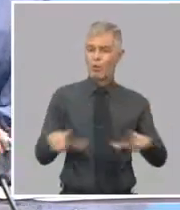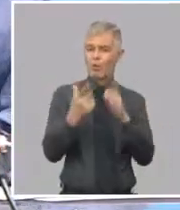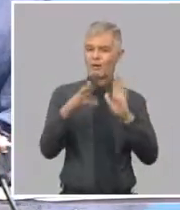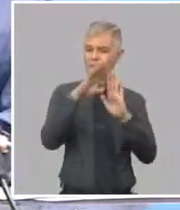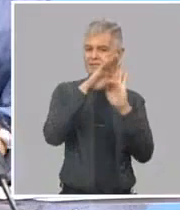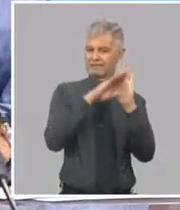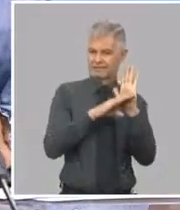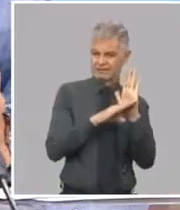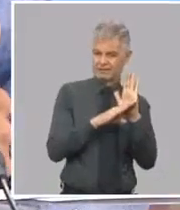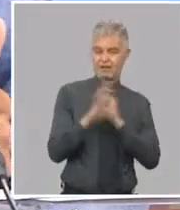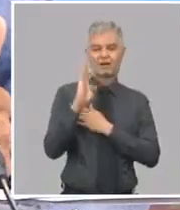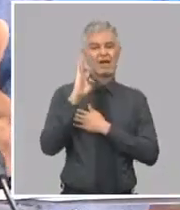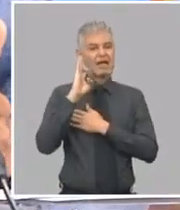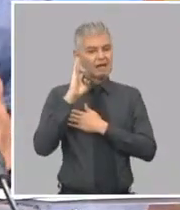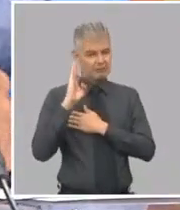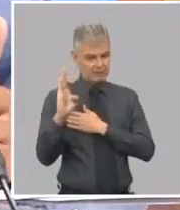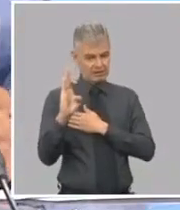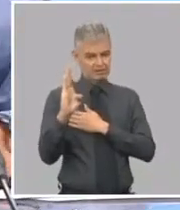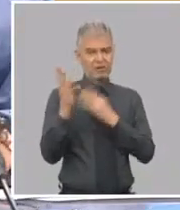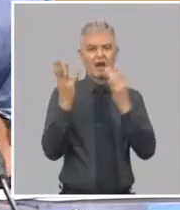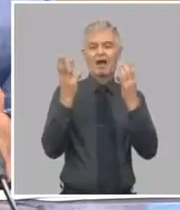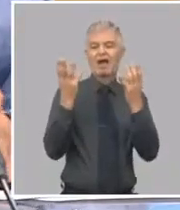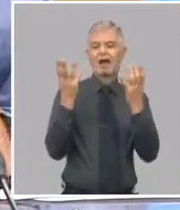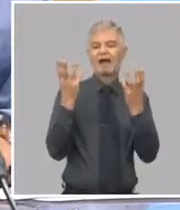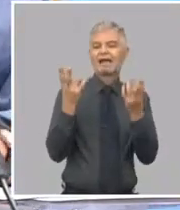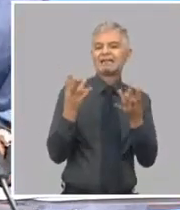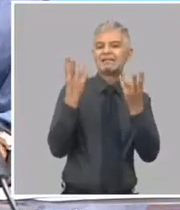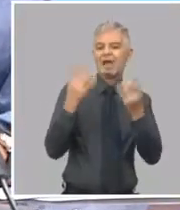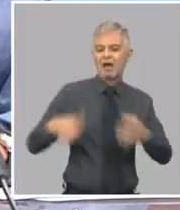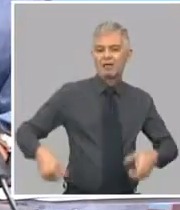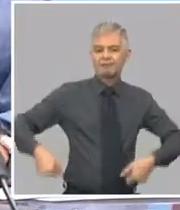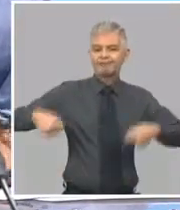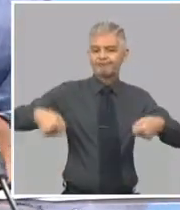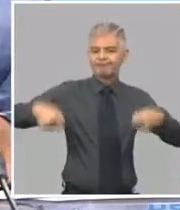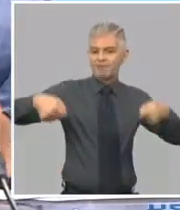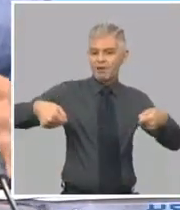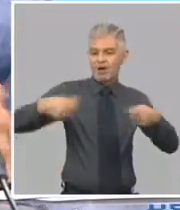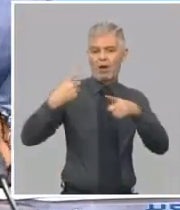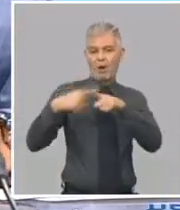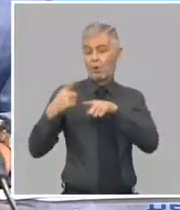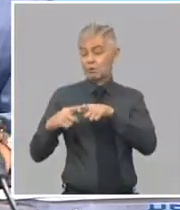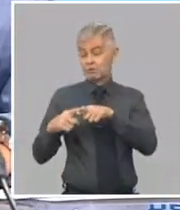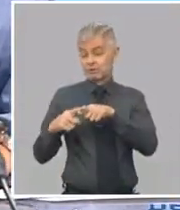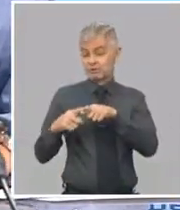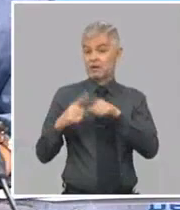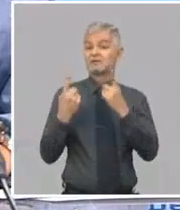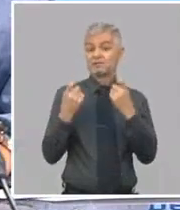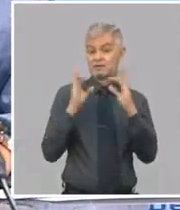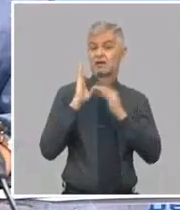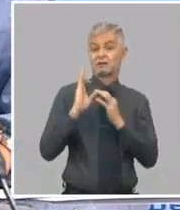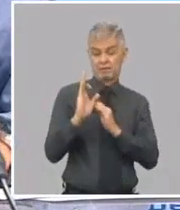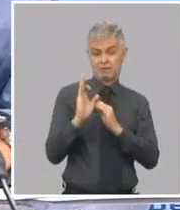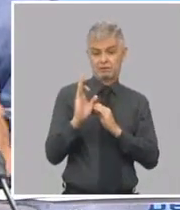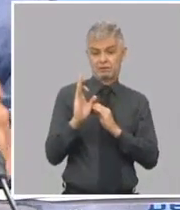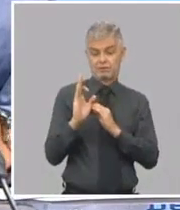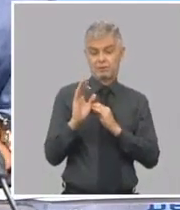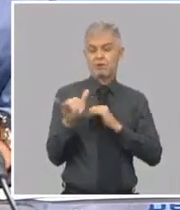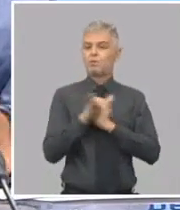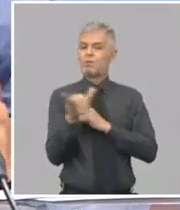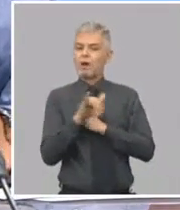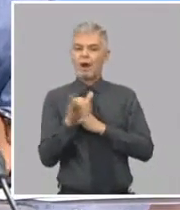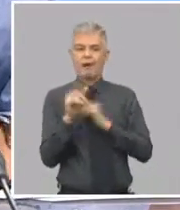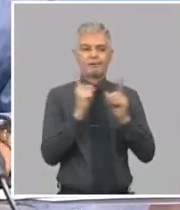se han previsto a respetar la cantidad de equipaje que se puede transportar en los medios de transporte y a